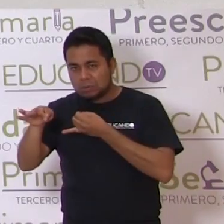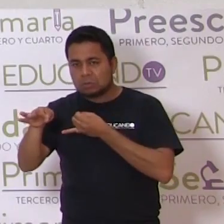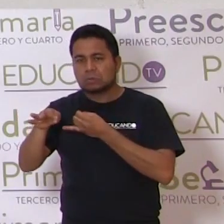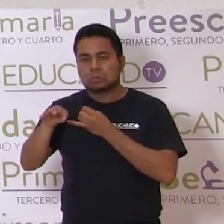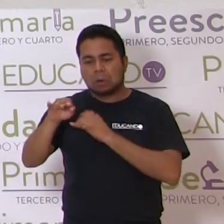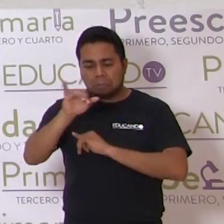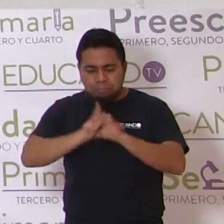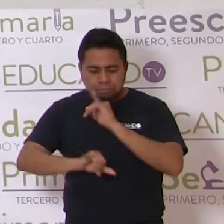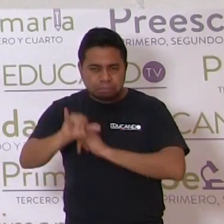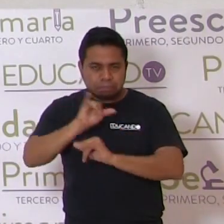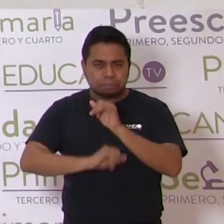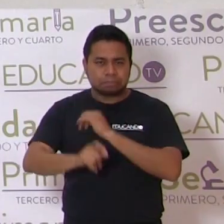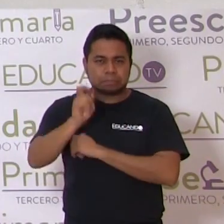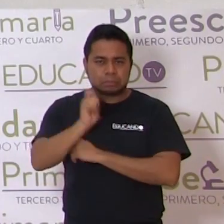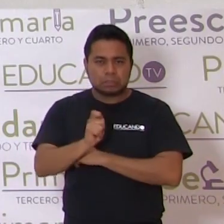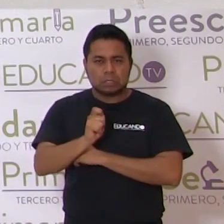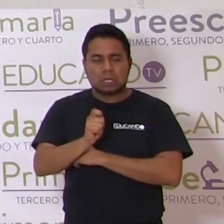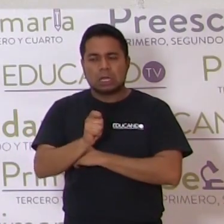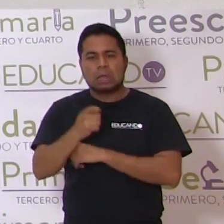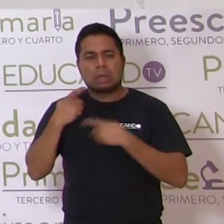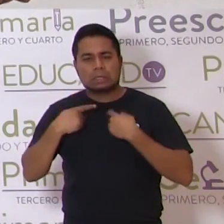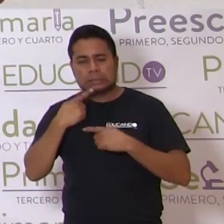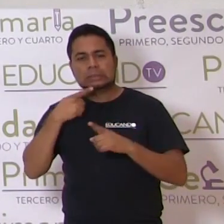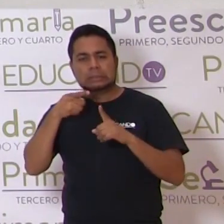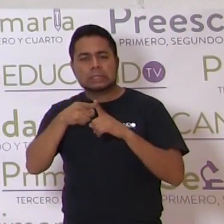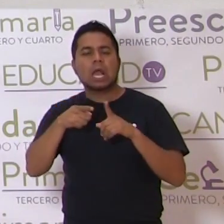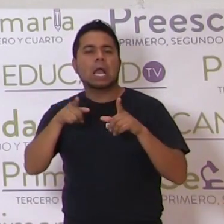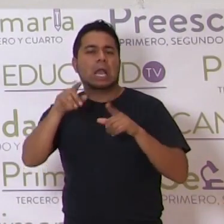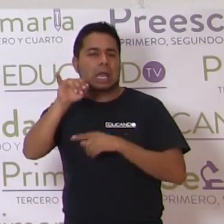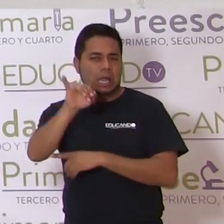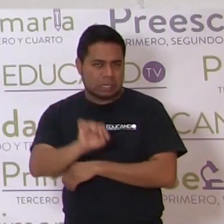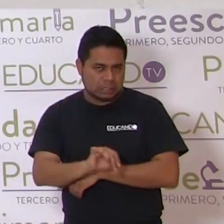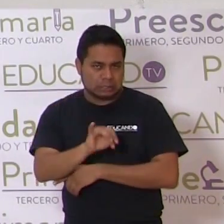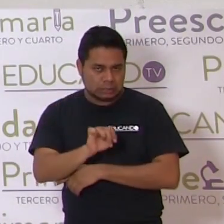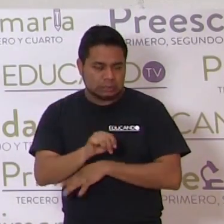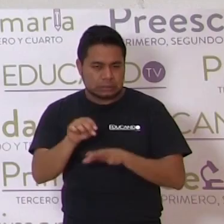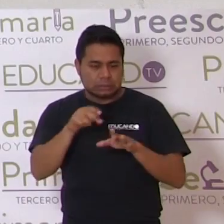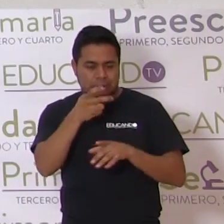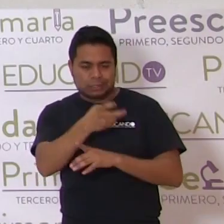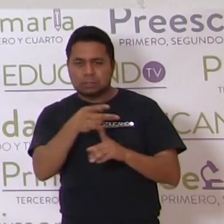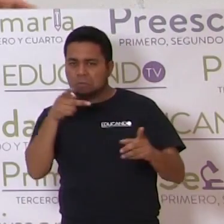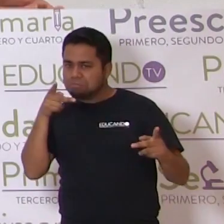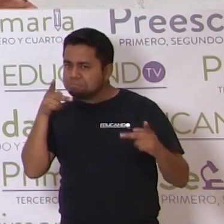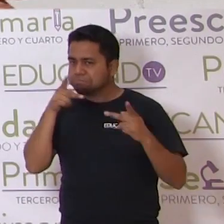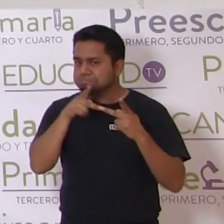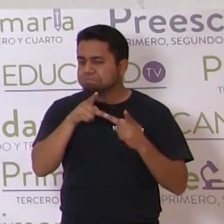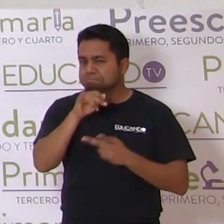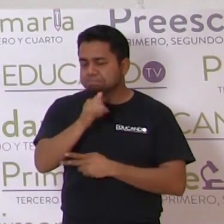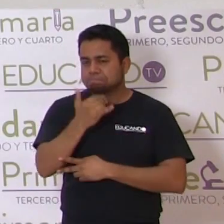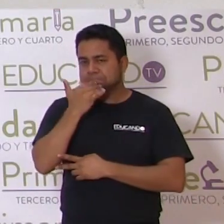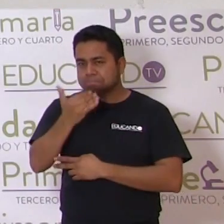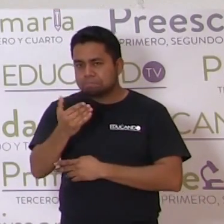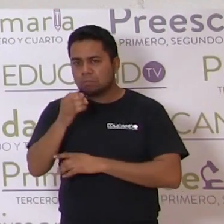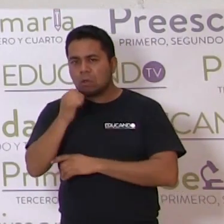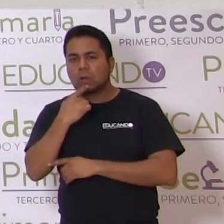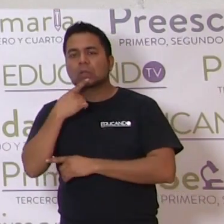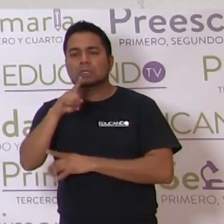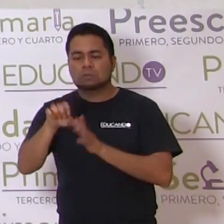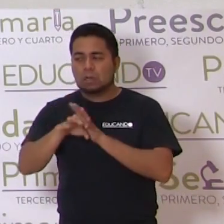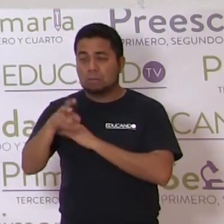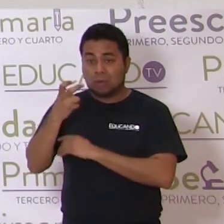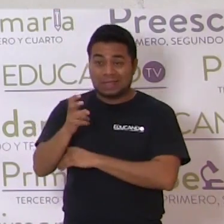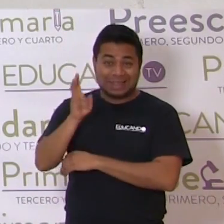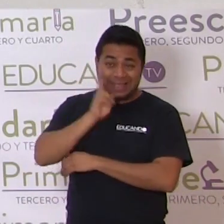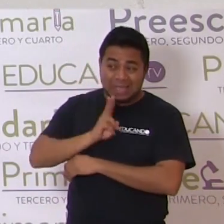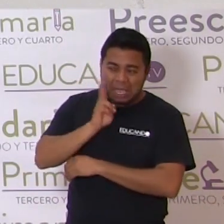experimento, uno llega a la conclusión que en efecto la hipótesis fue comprobable o uno llega a la conclusión